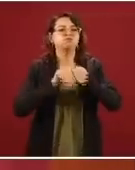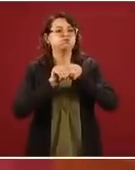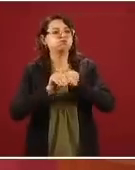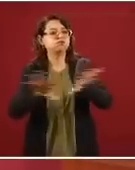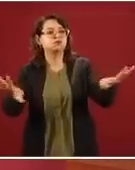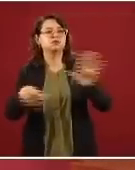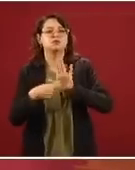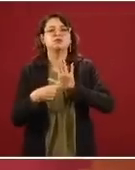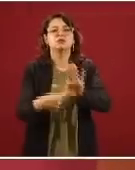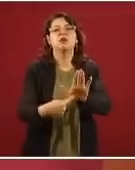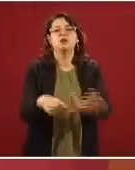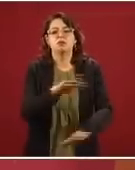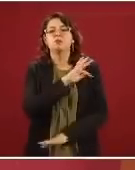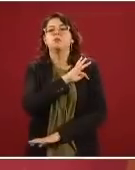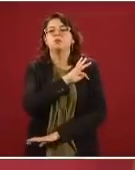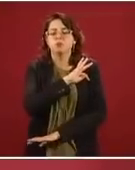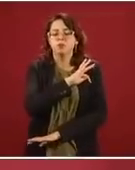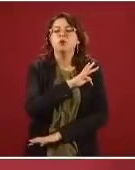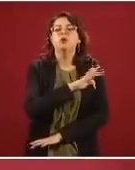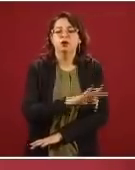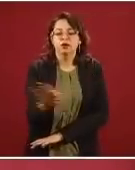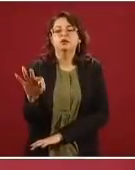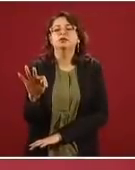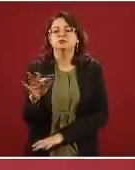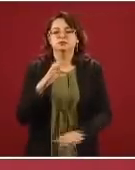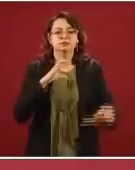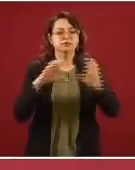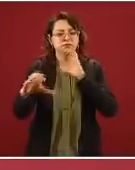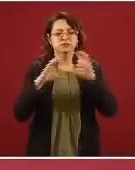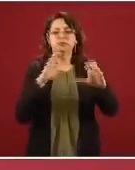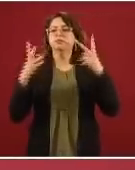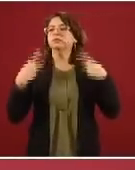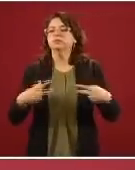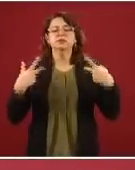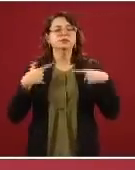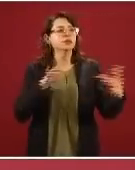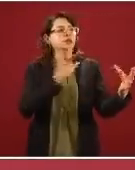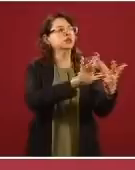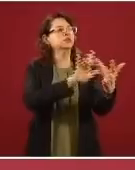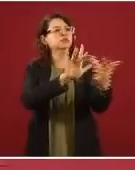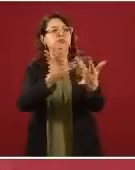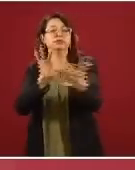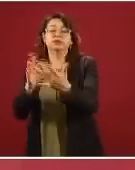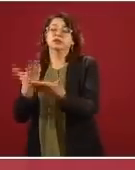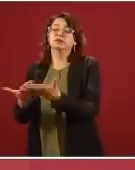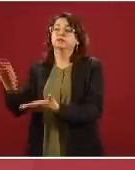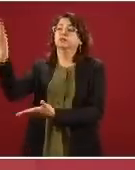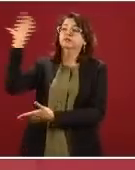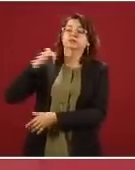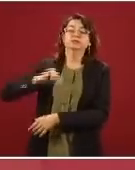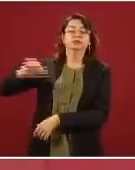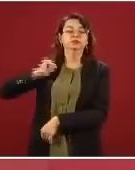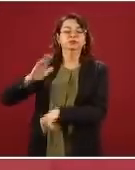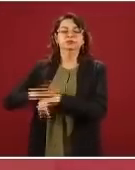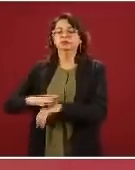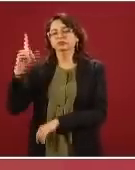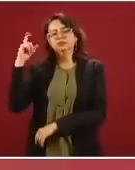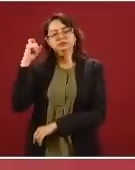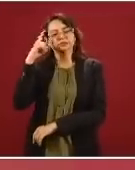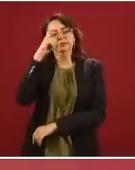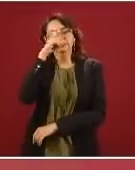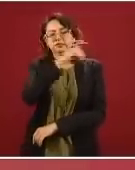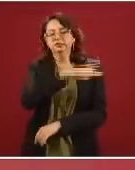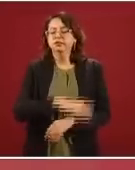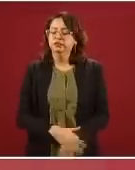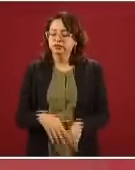tenemos forma de comunicarnos con la gente. Antes era muy difícil. Por eso